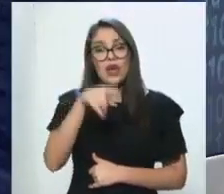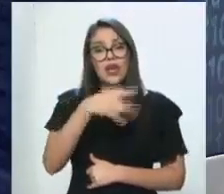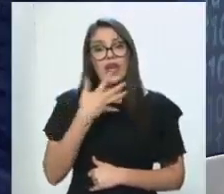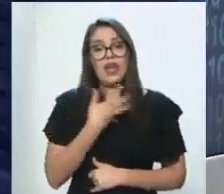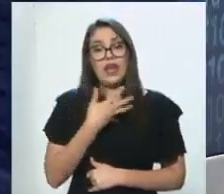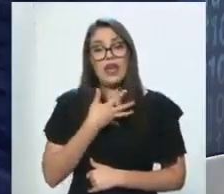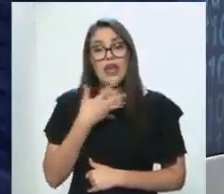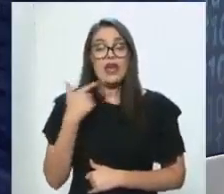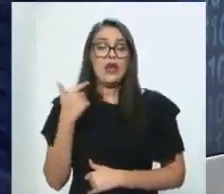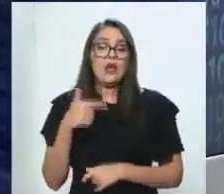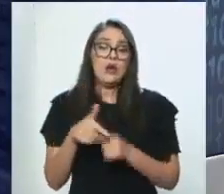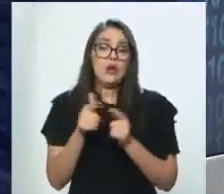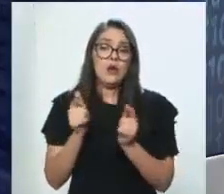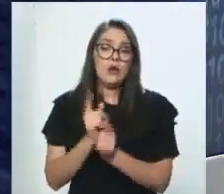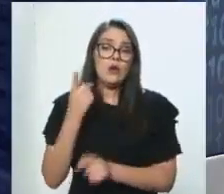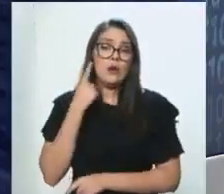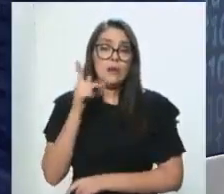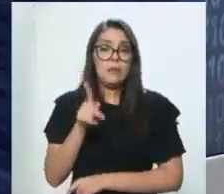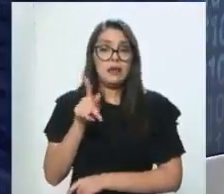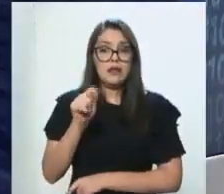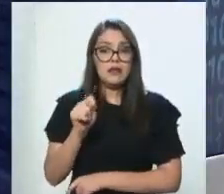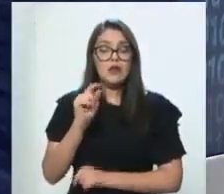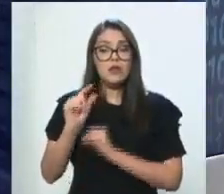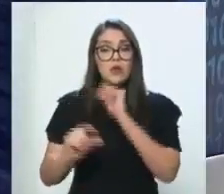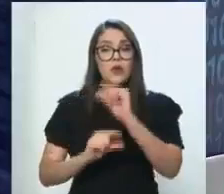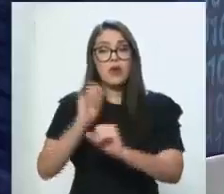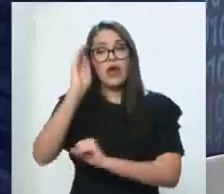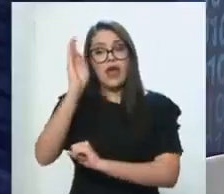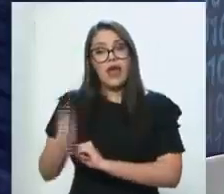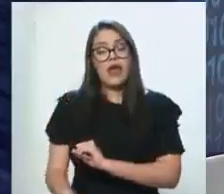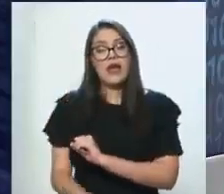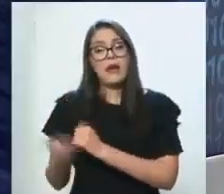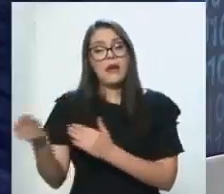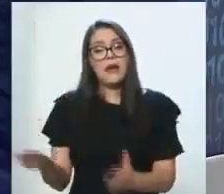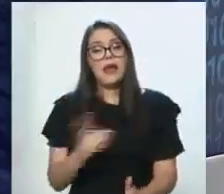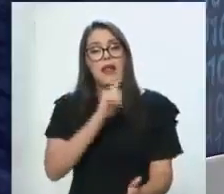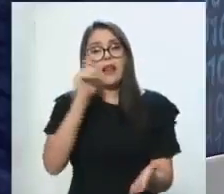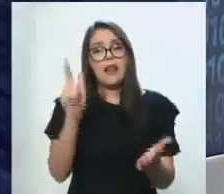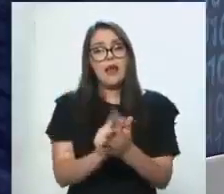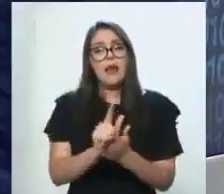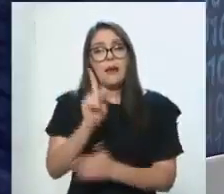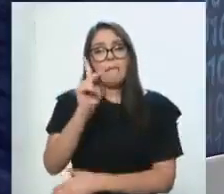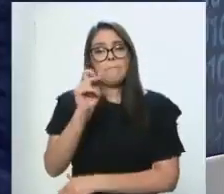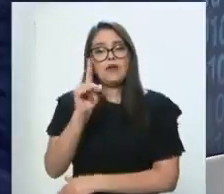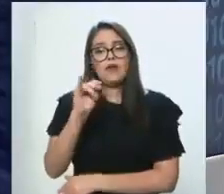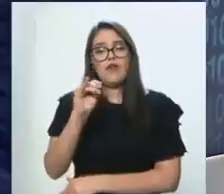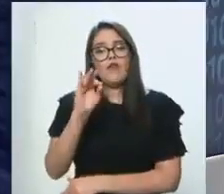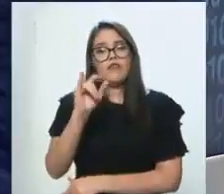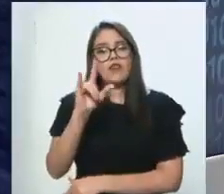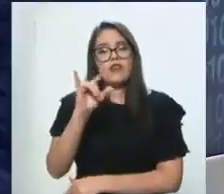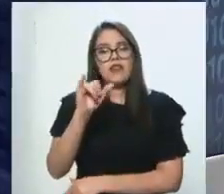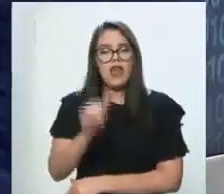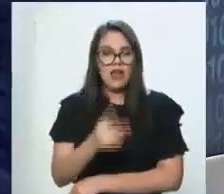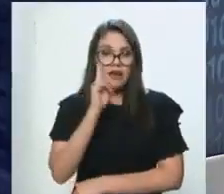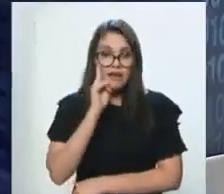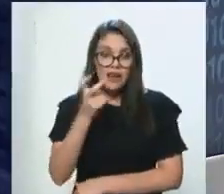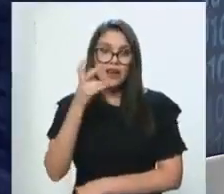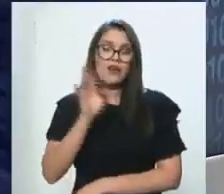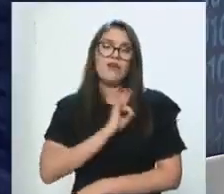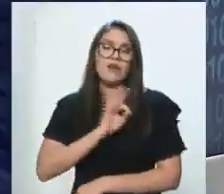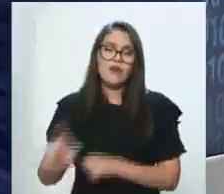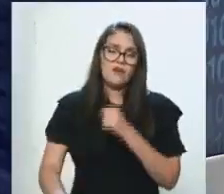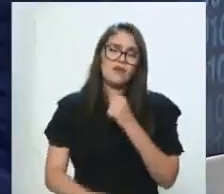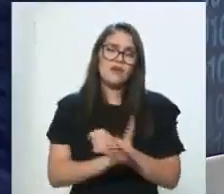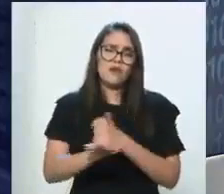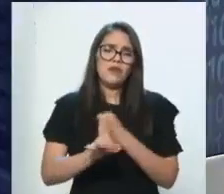del PT se iba a legalizar la pedofilia. Ahí tiene usted el peligro y daño que causan las noticias falsas. Buscan